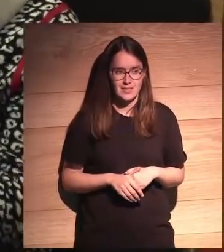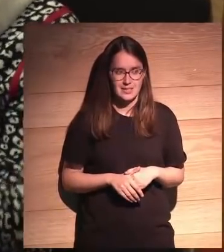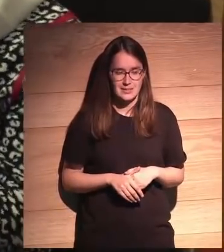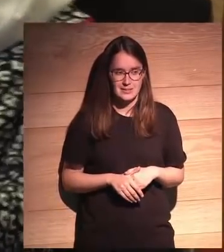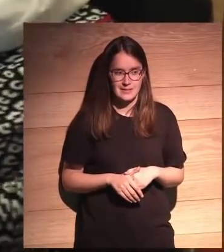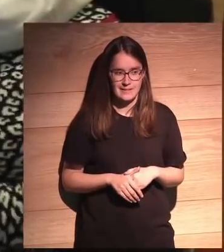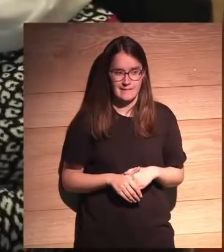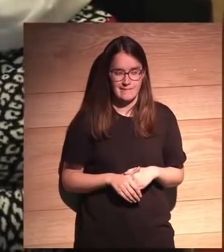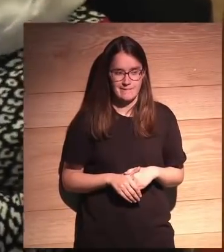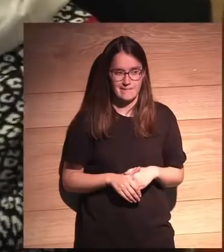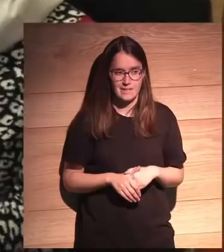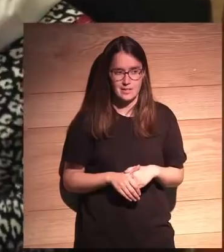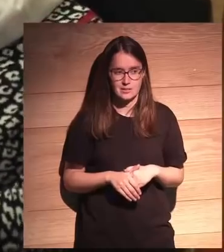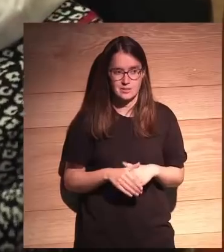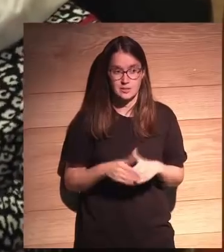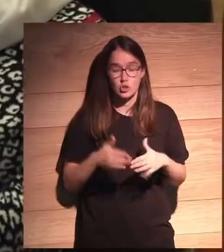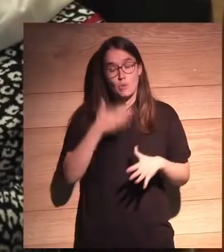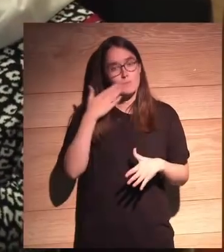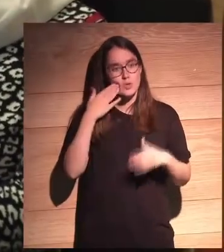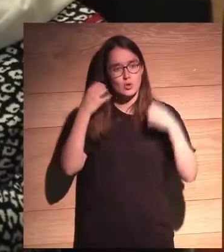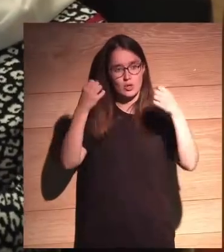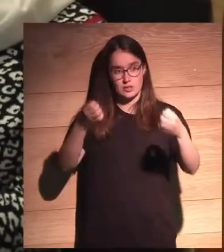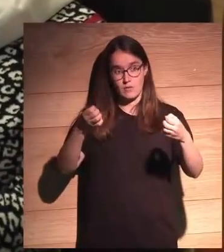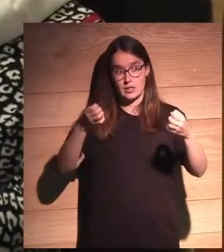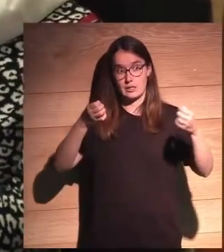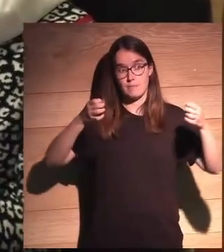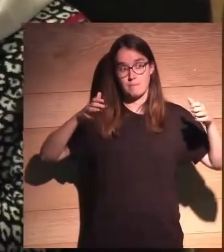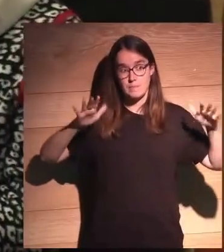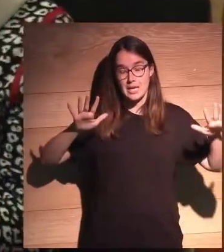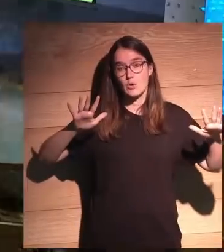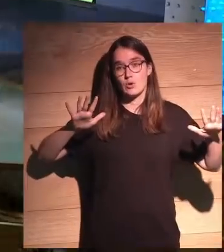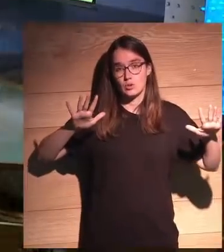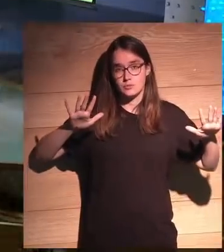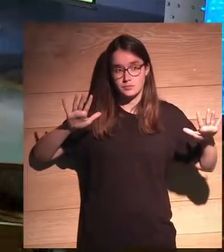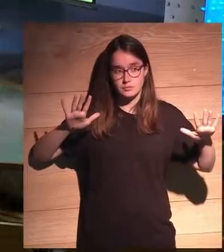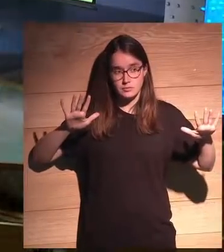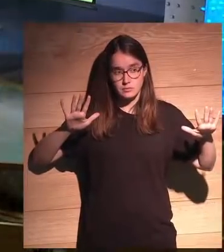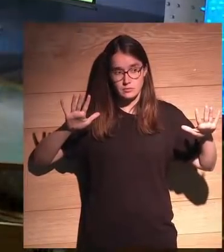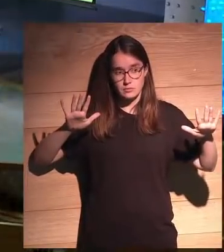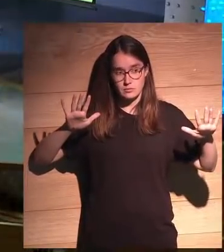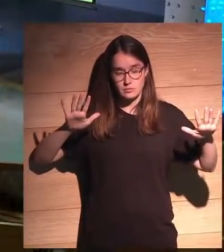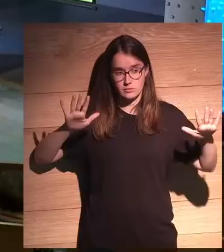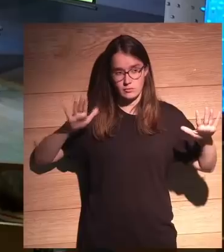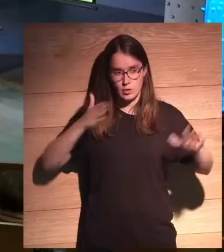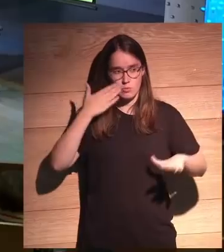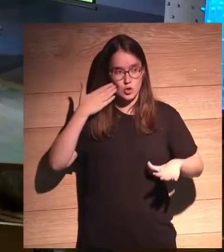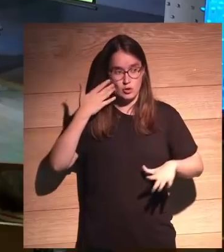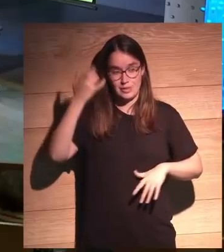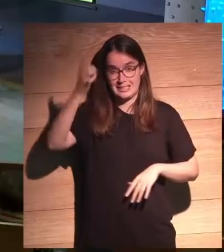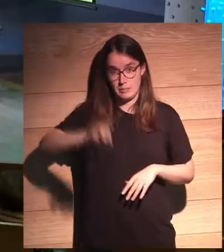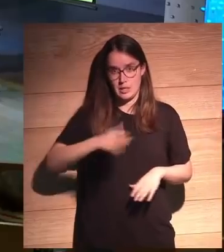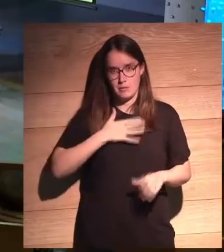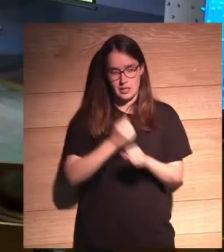ya. Yo estoy muy orgullosa, pero a ver, muy orgullosa también